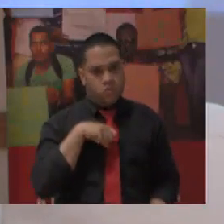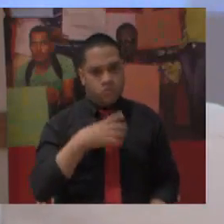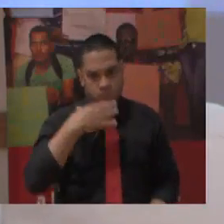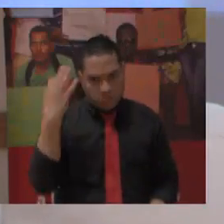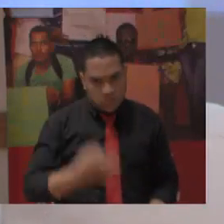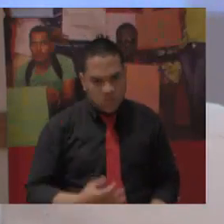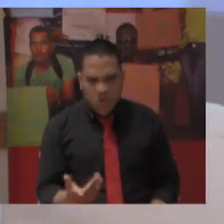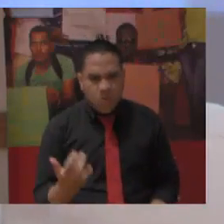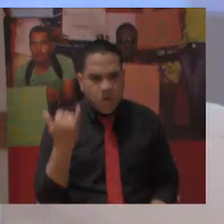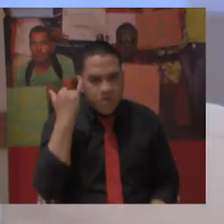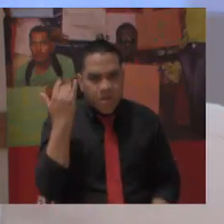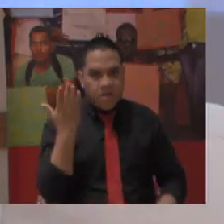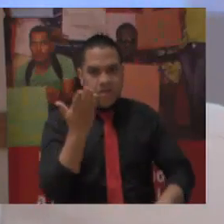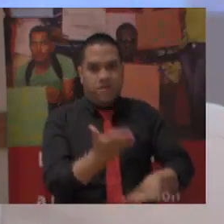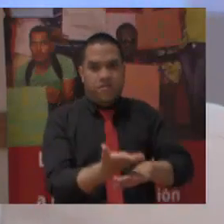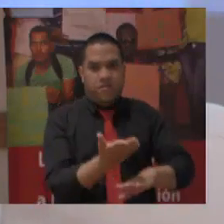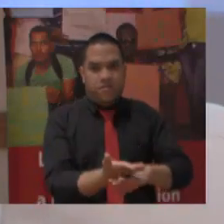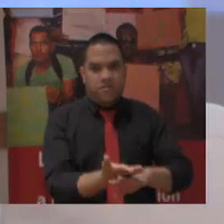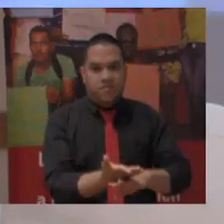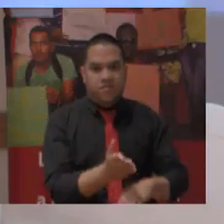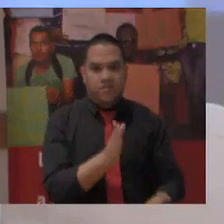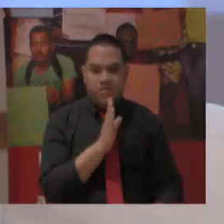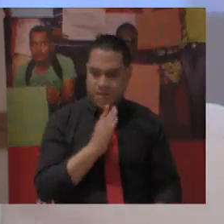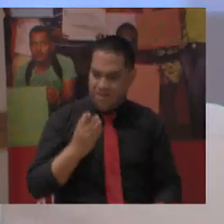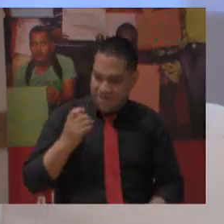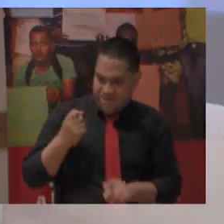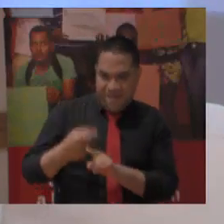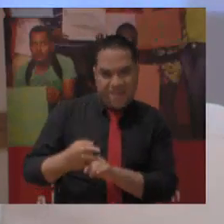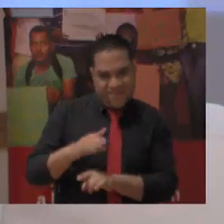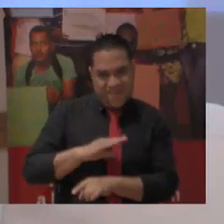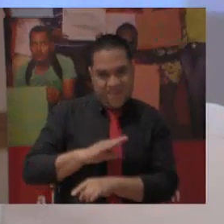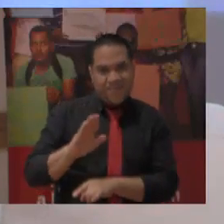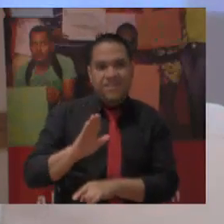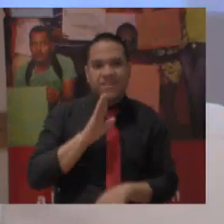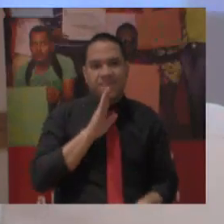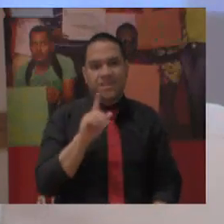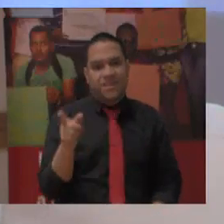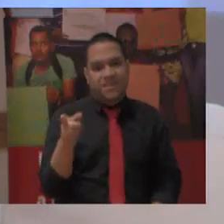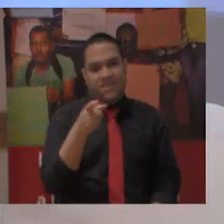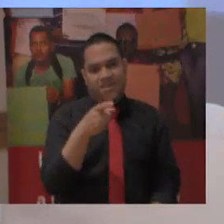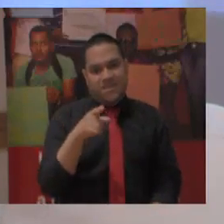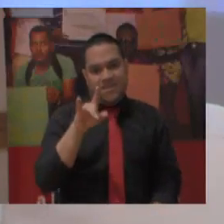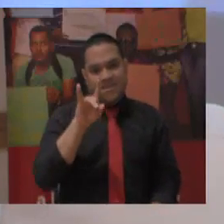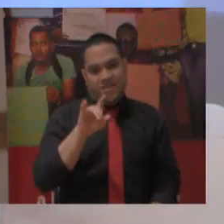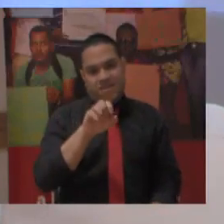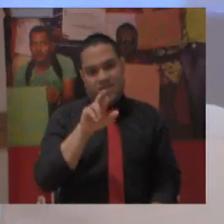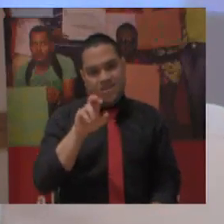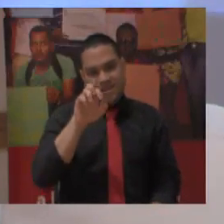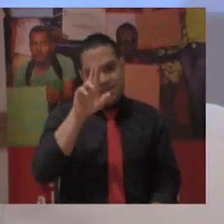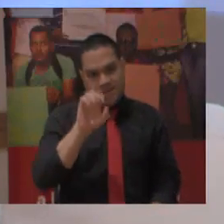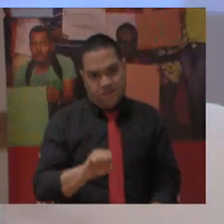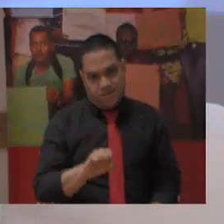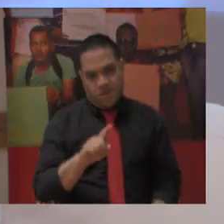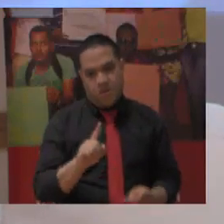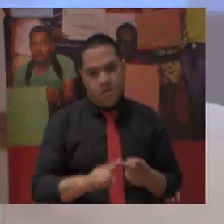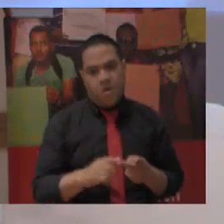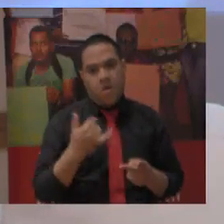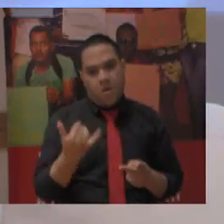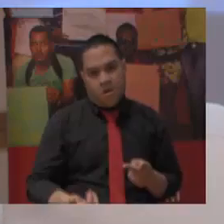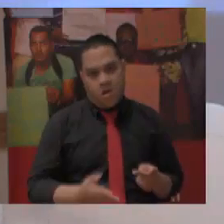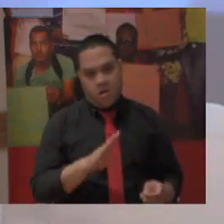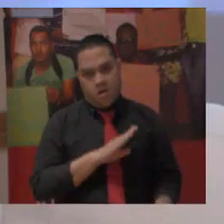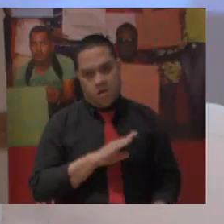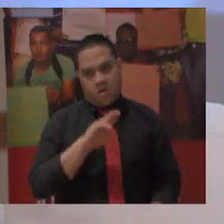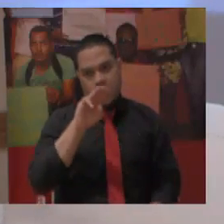de que una iniciativa que empezó con la administración anterior, con la administración del doctor Guerrero, hoy el alcalde Morís, y